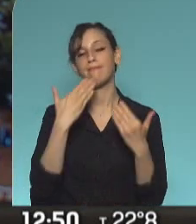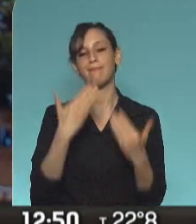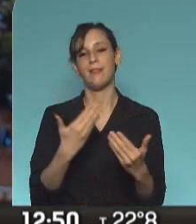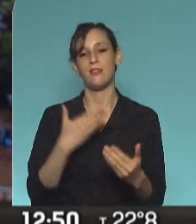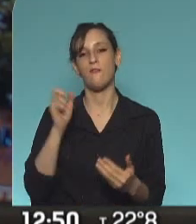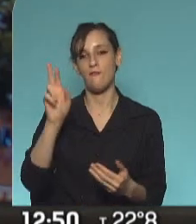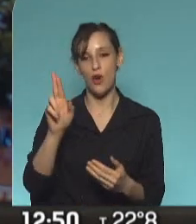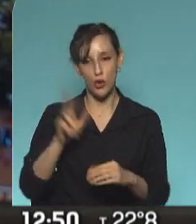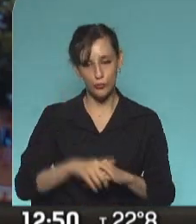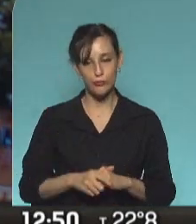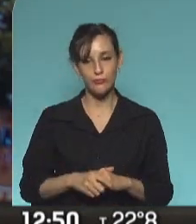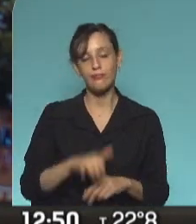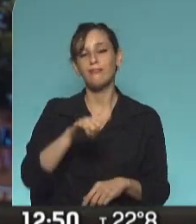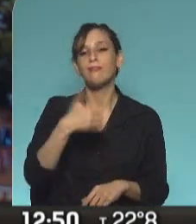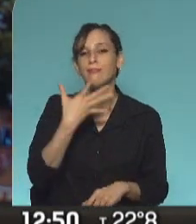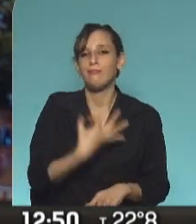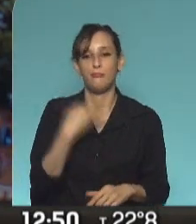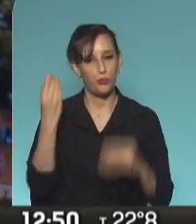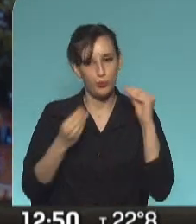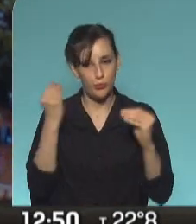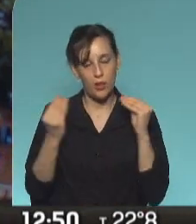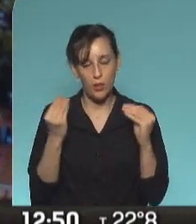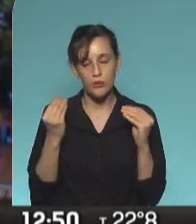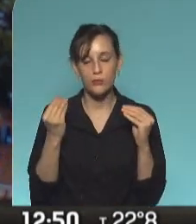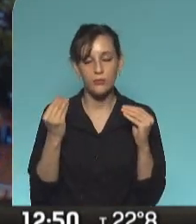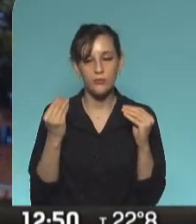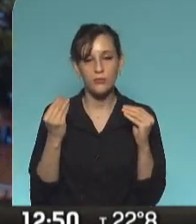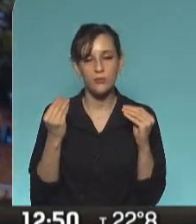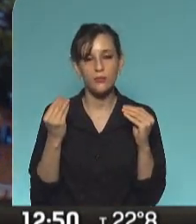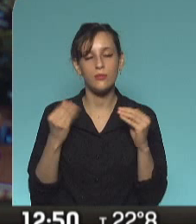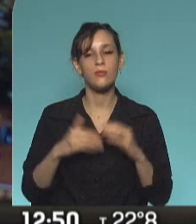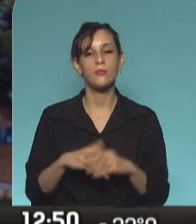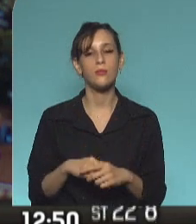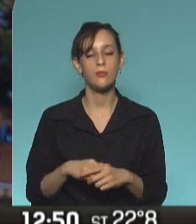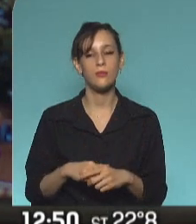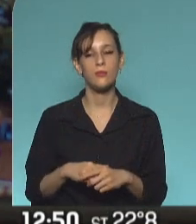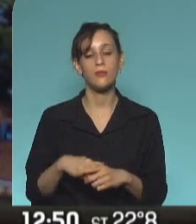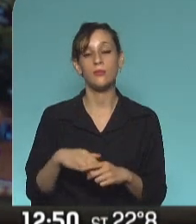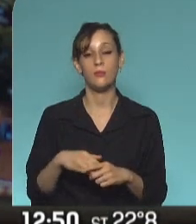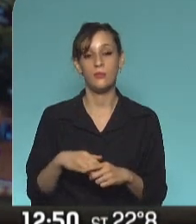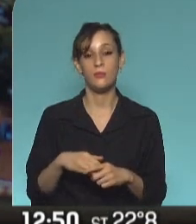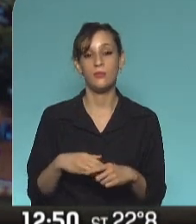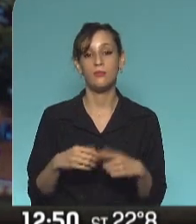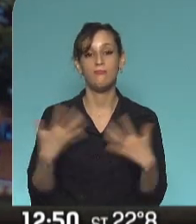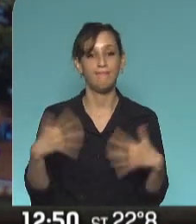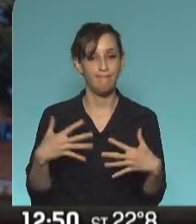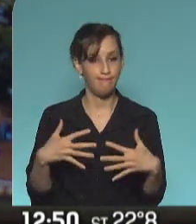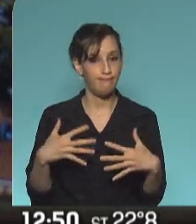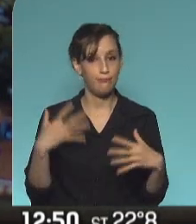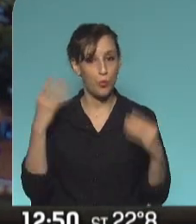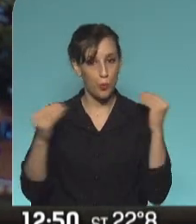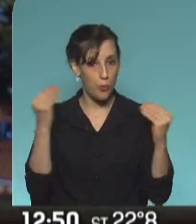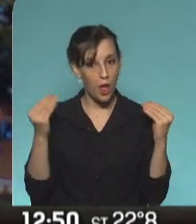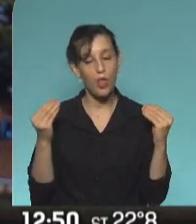a veréis muchísimas preocupaciones por la suerte que pudo haber corrido y vana módica en la falta de la